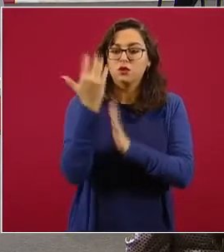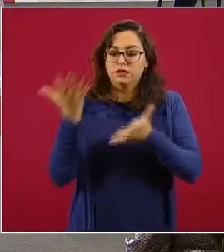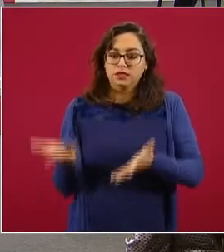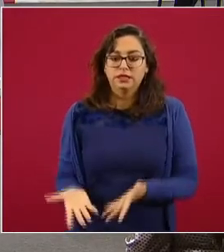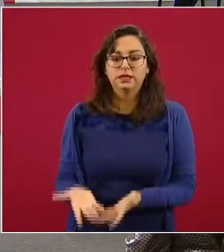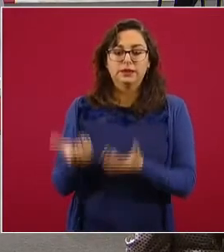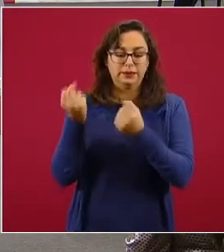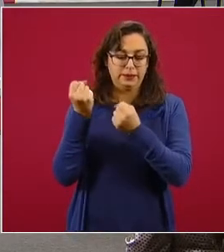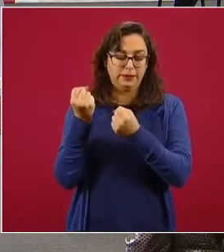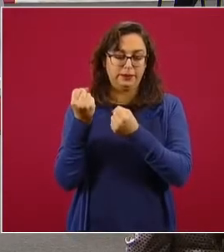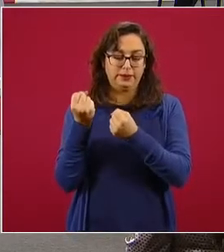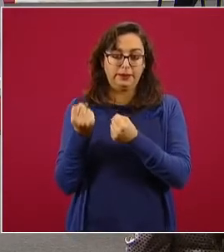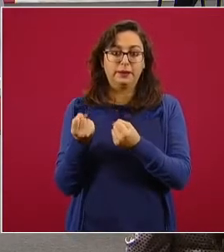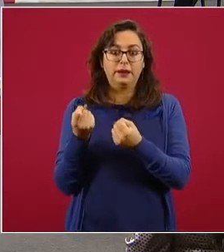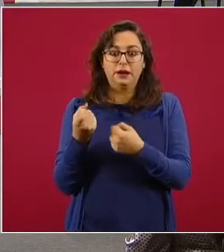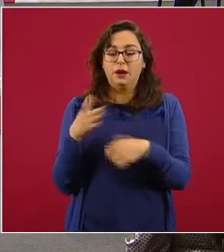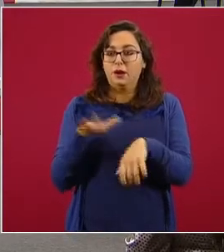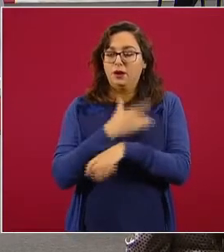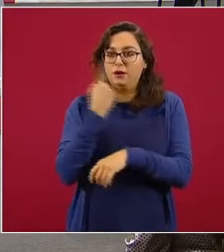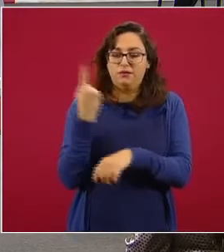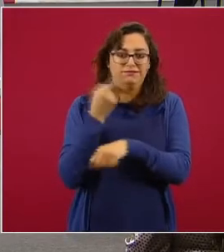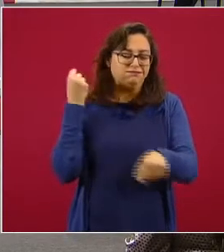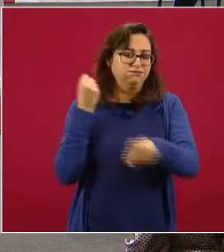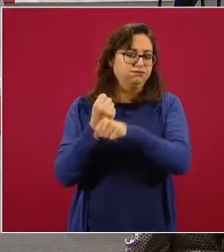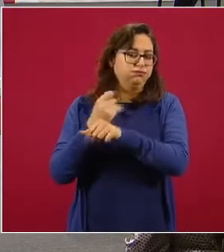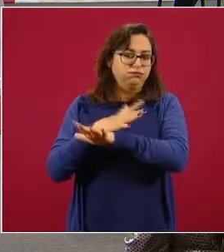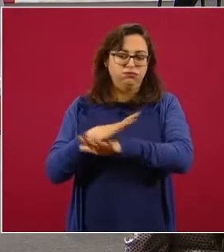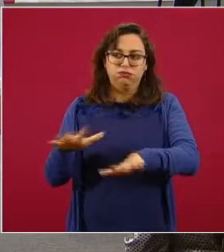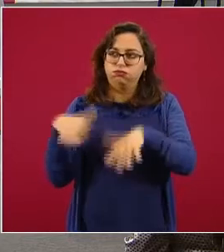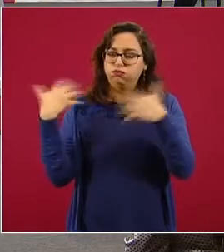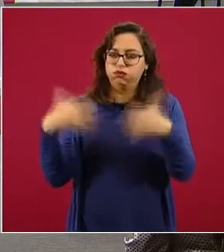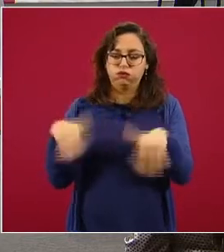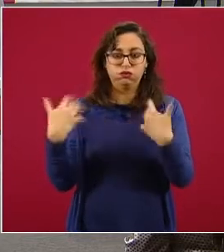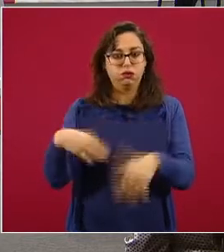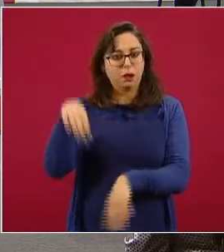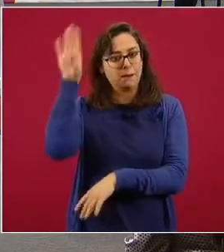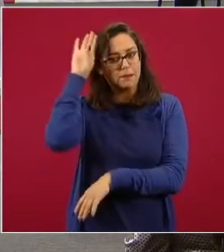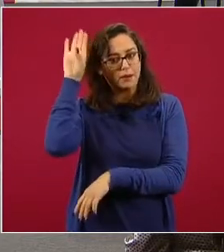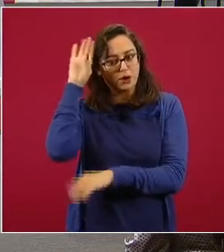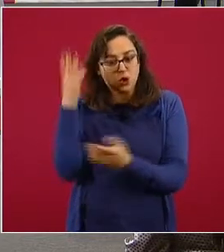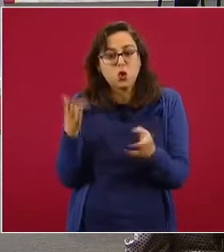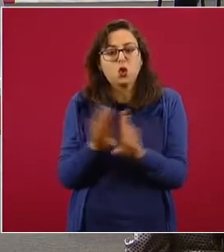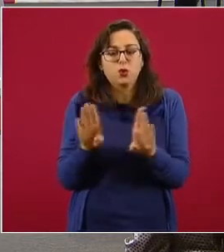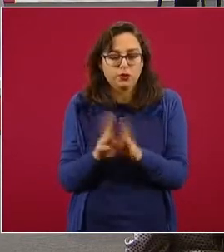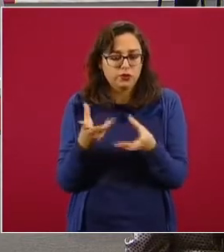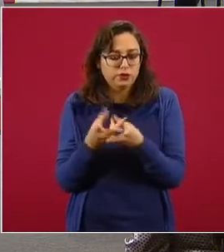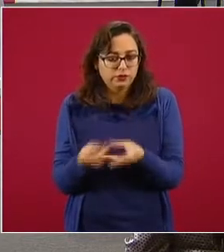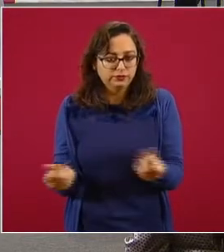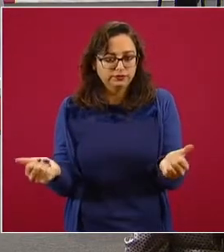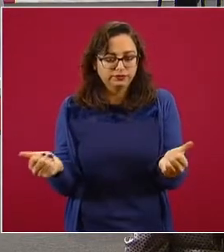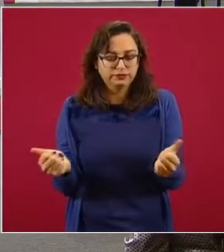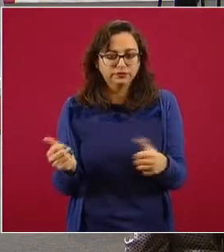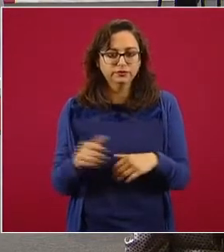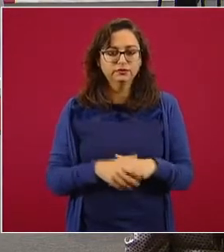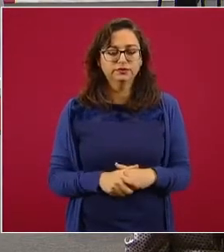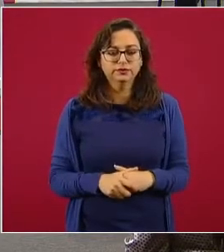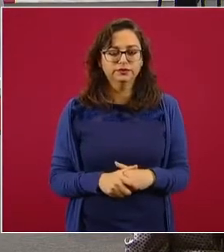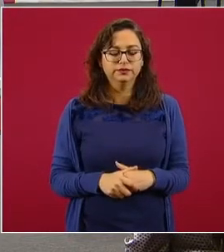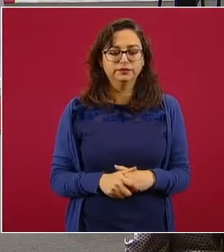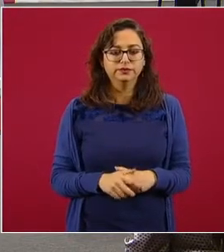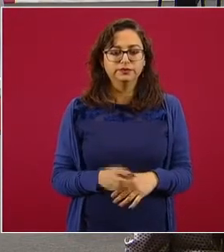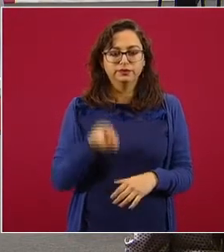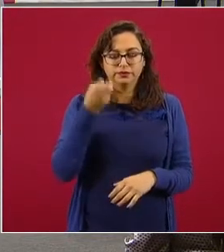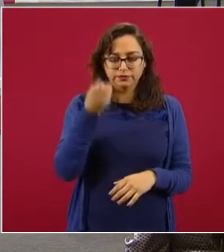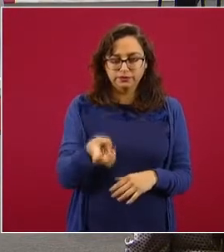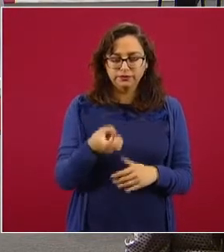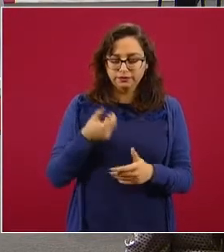tremendo impacto social que está teniendo esta pandemia en todo el mundo. Entonces, este planteamiento ya se ha hecho y les estaremos informando, porque así